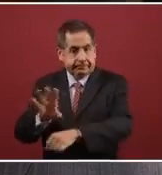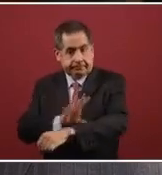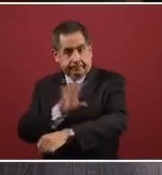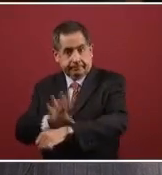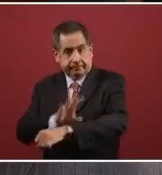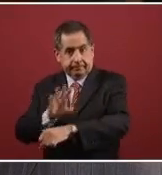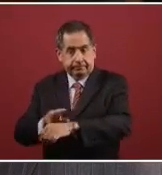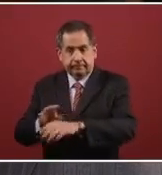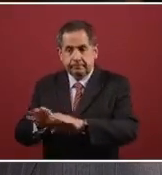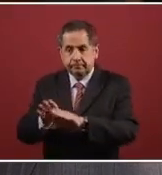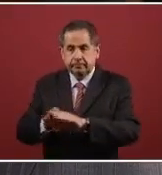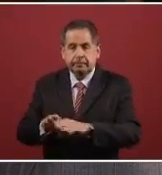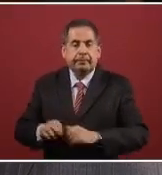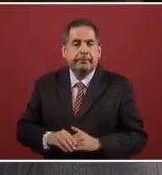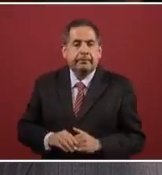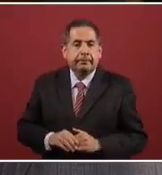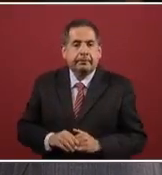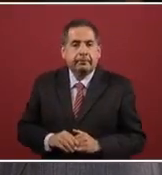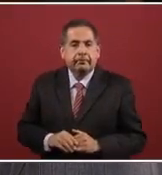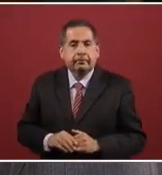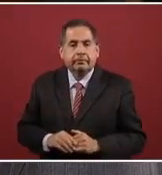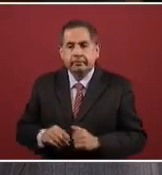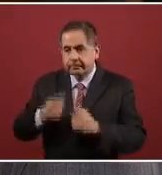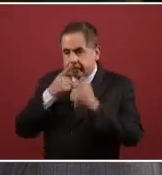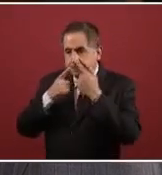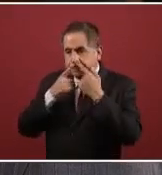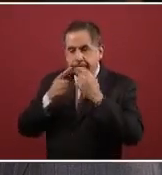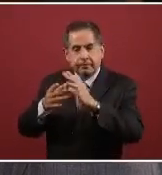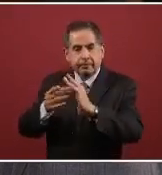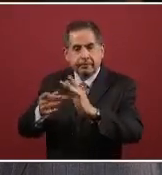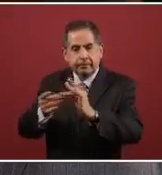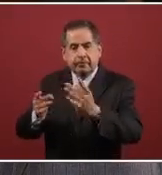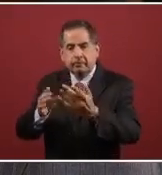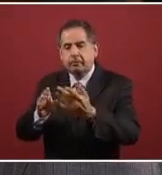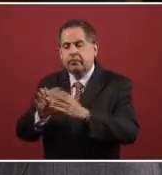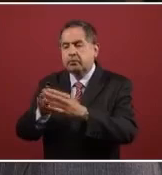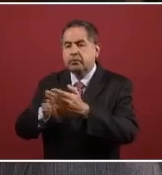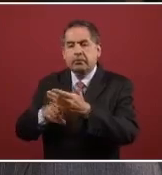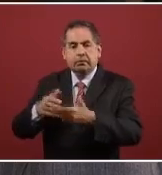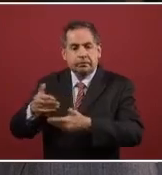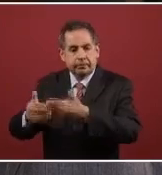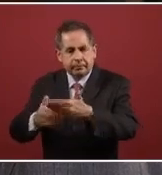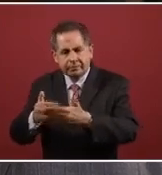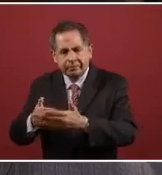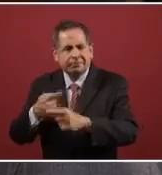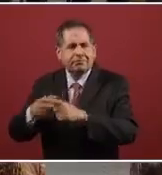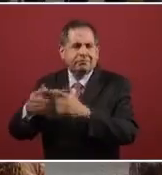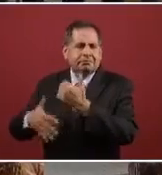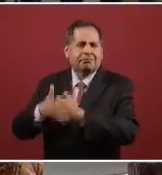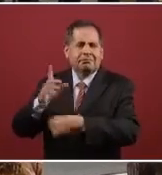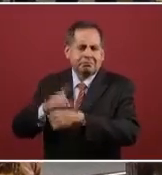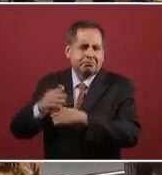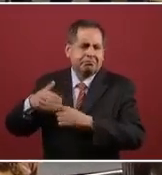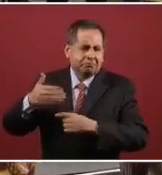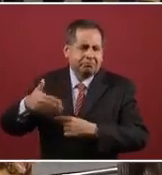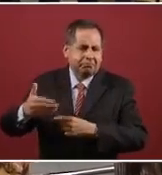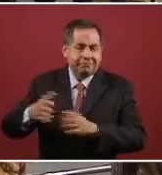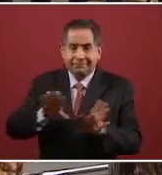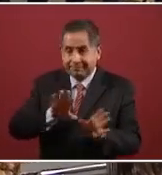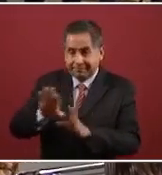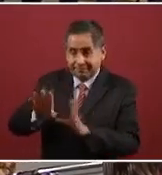energético, la creación de infraestructura, las obras públicas, lo mismo. En el